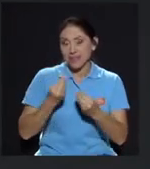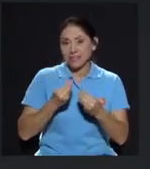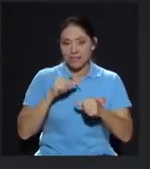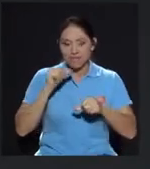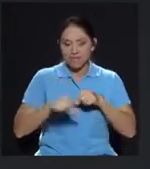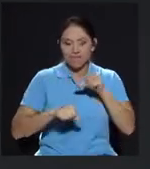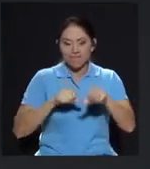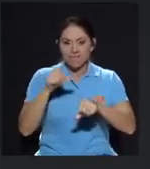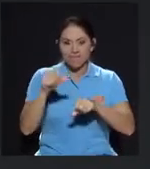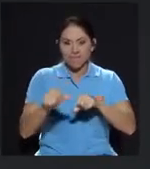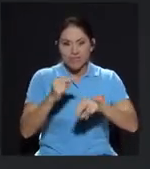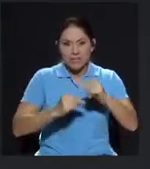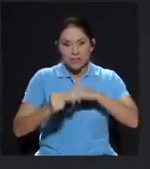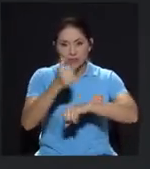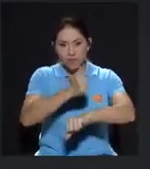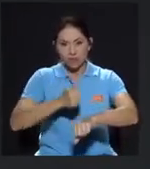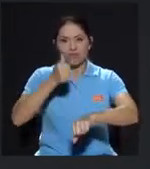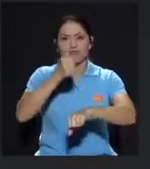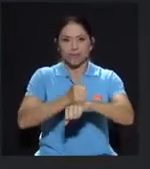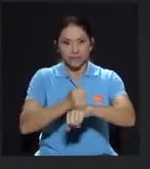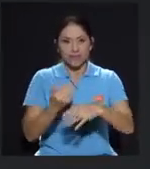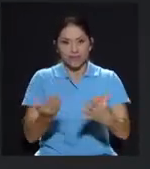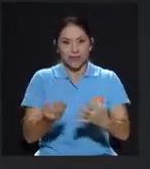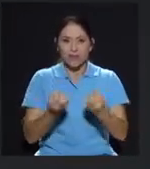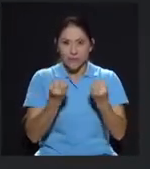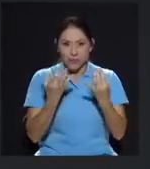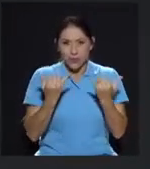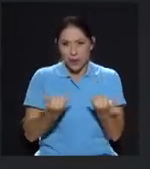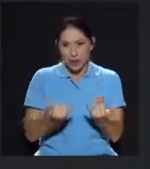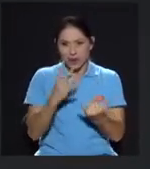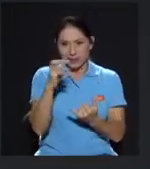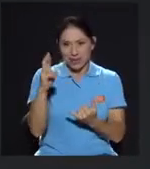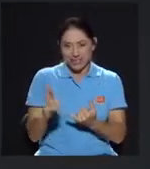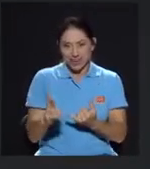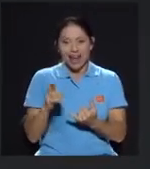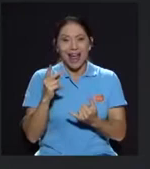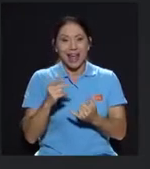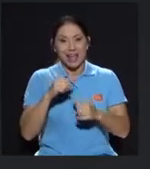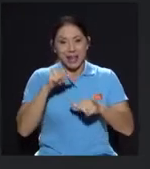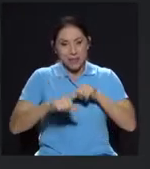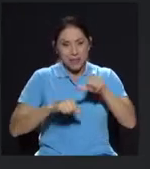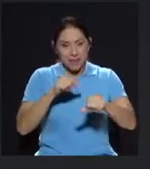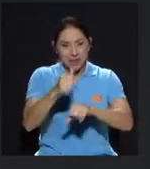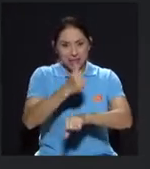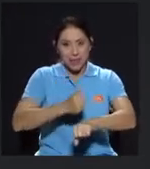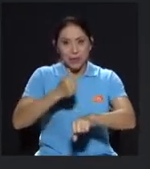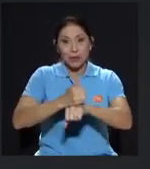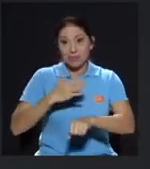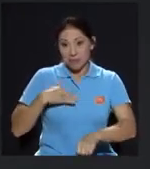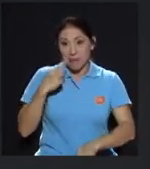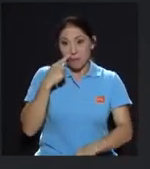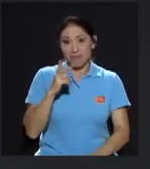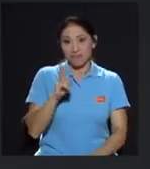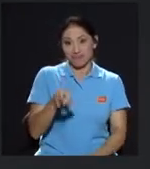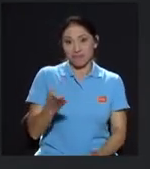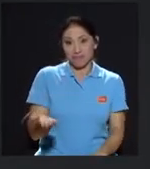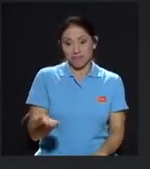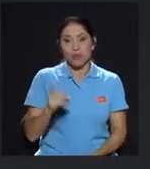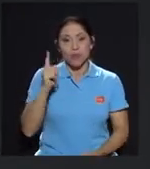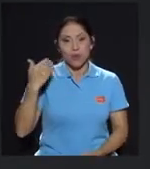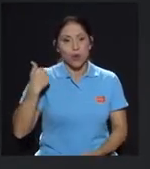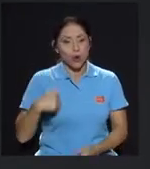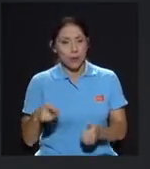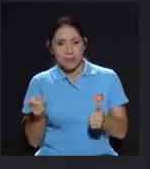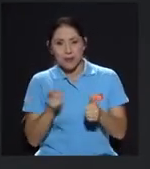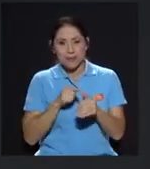muy llamado hoy en costa rica los emprendedores y mi papá fue un emprendedor y fue uno de los hombres que dio los primeros pasos